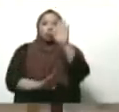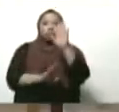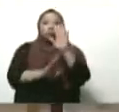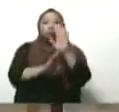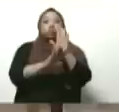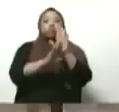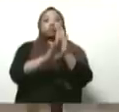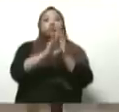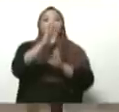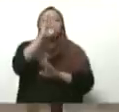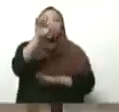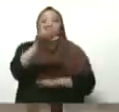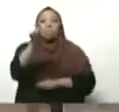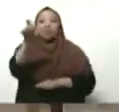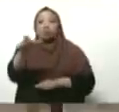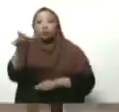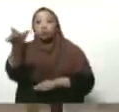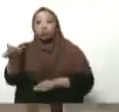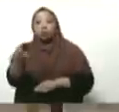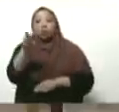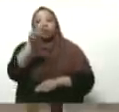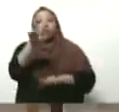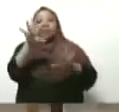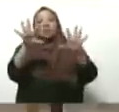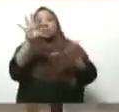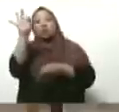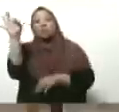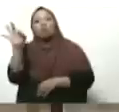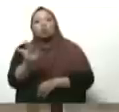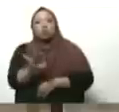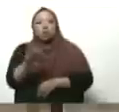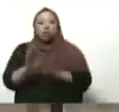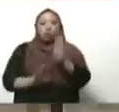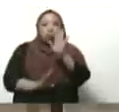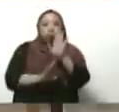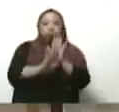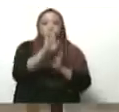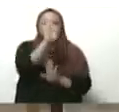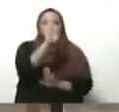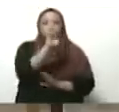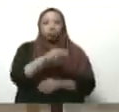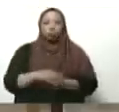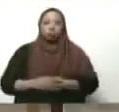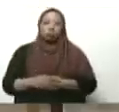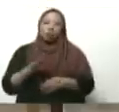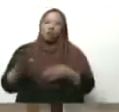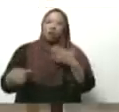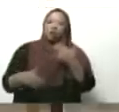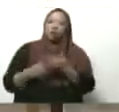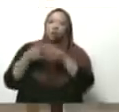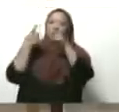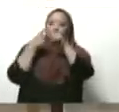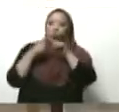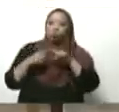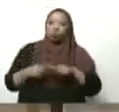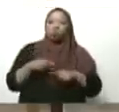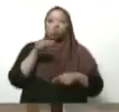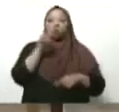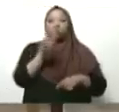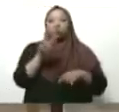en casi un 25% hasta alcanzar un total de